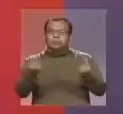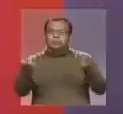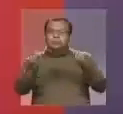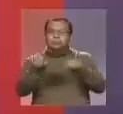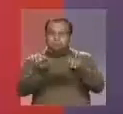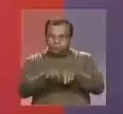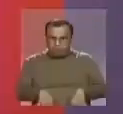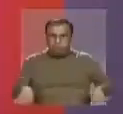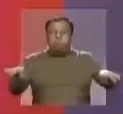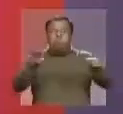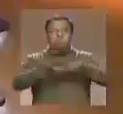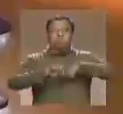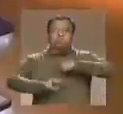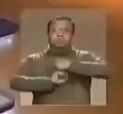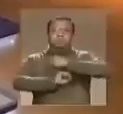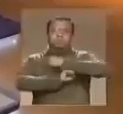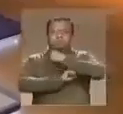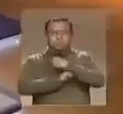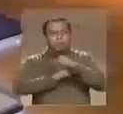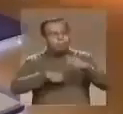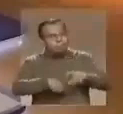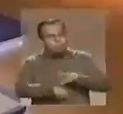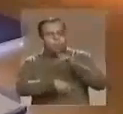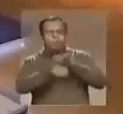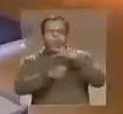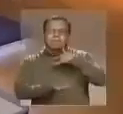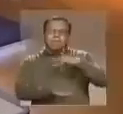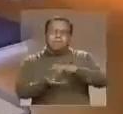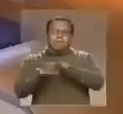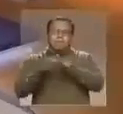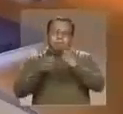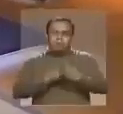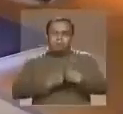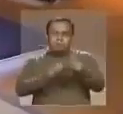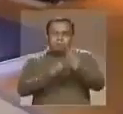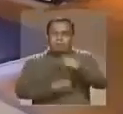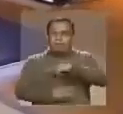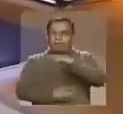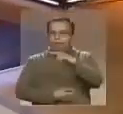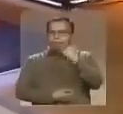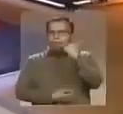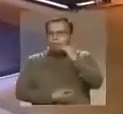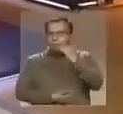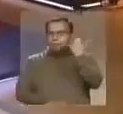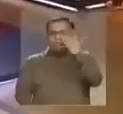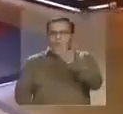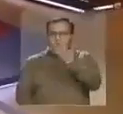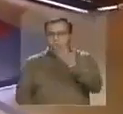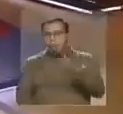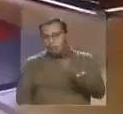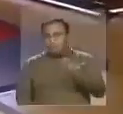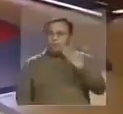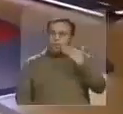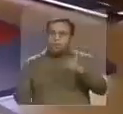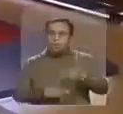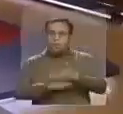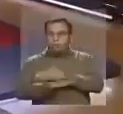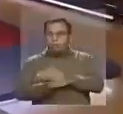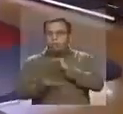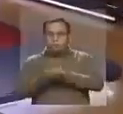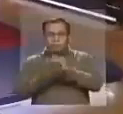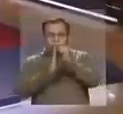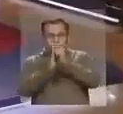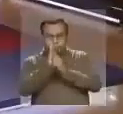es importante fortalecer y fomentar la participación política y el liderazgo de las mujeres negras. Como lo decía Audrey, es